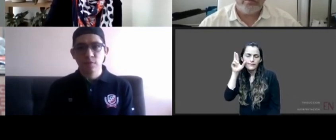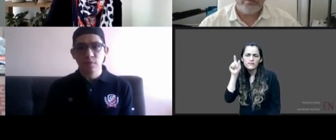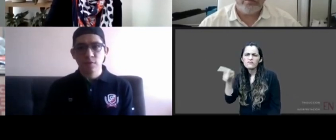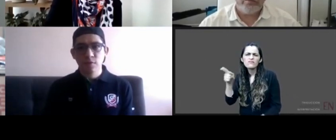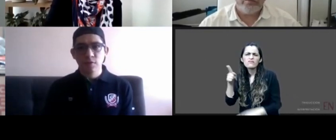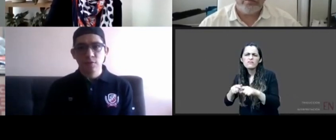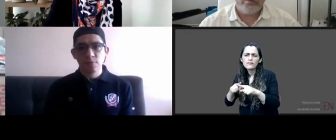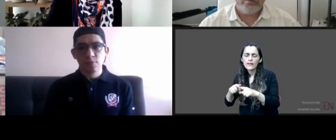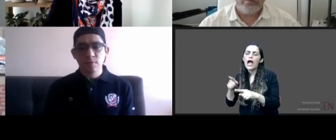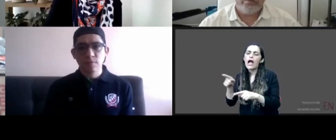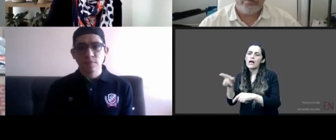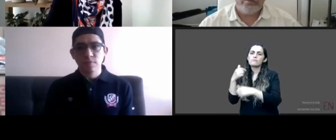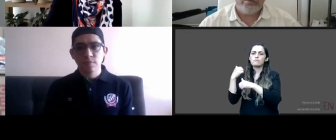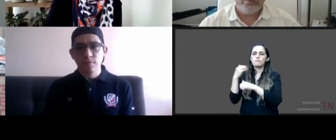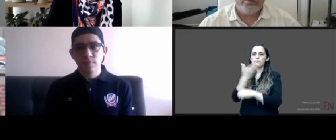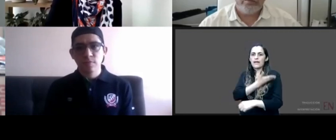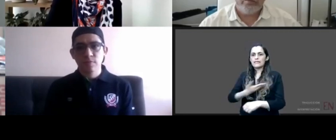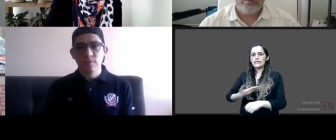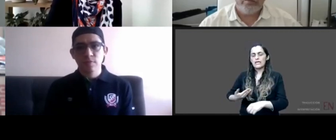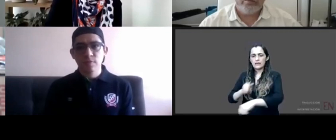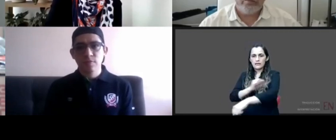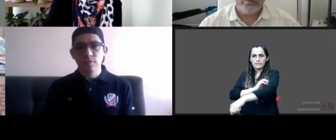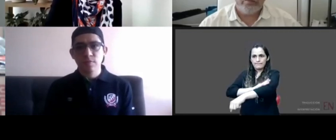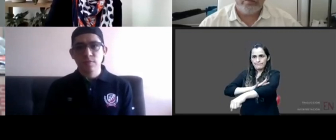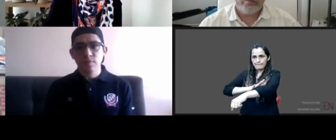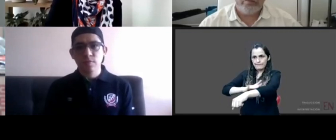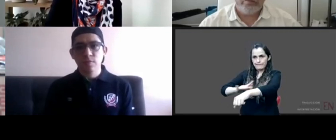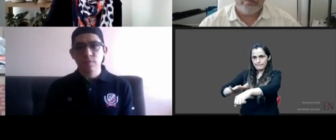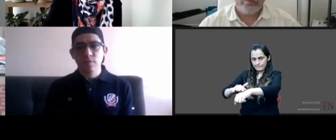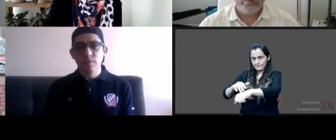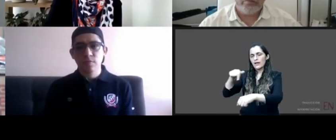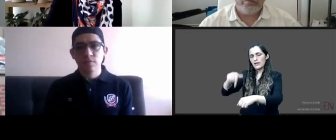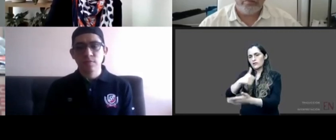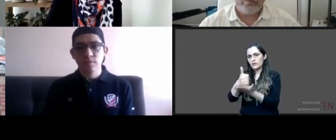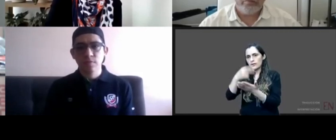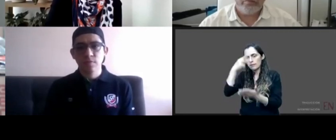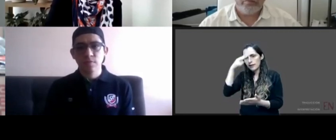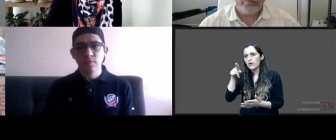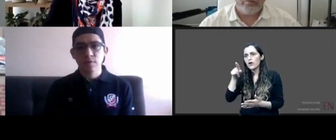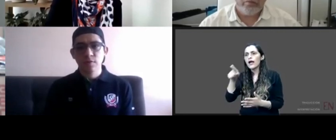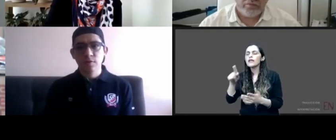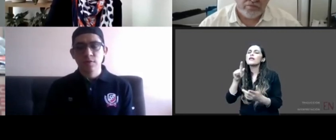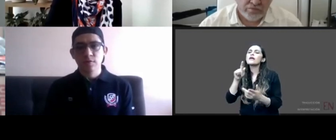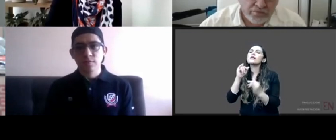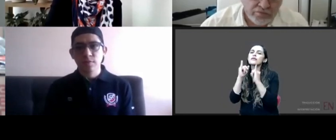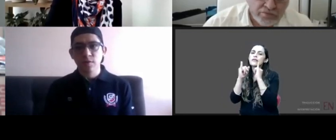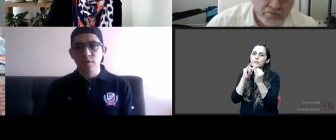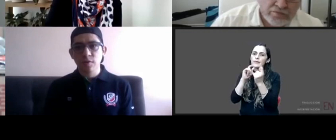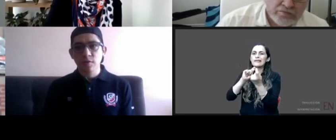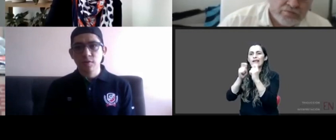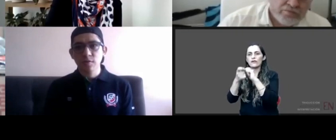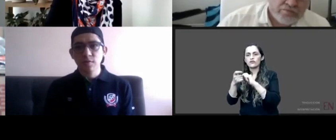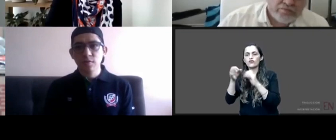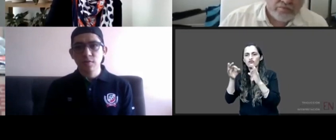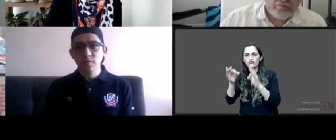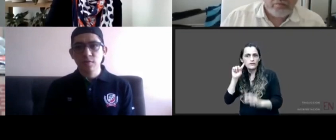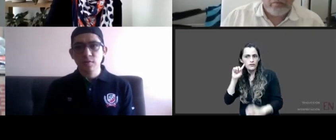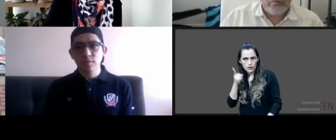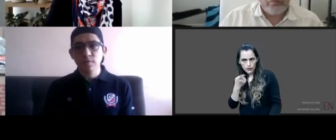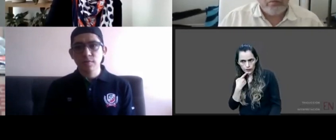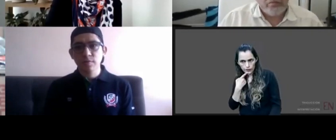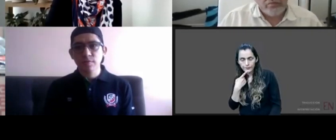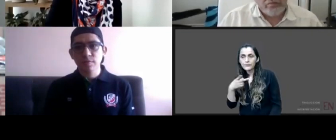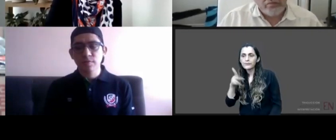AC en la Ciudad de México. Es intérprete y traductor sordo de la lengua de señas mexicana. Es coordinador del grupo